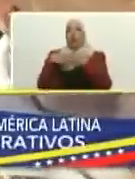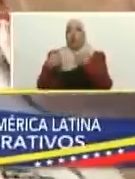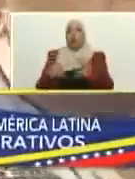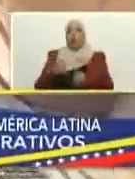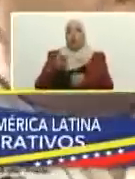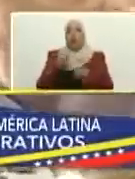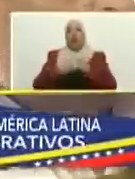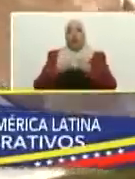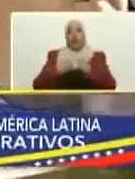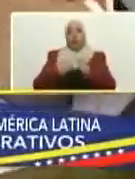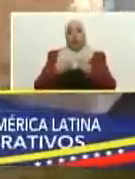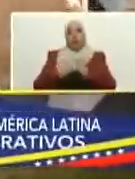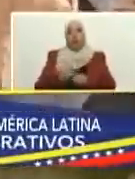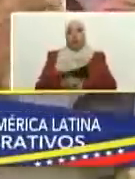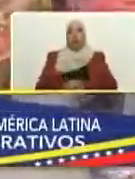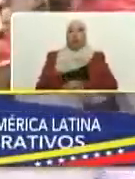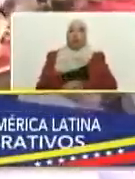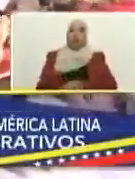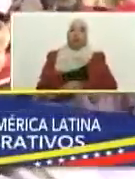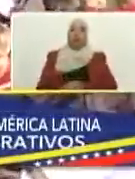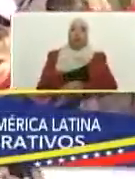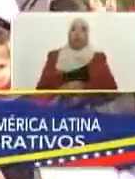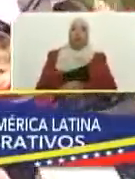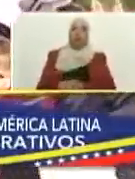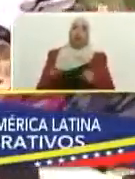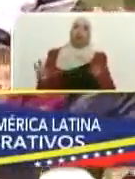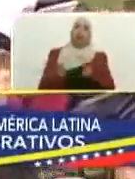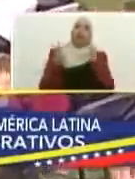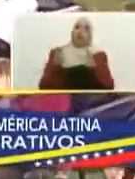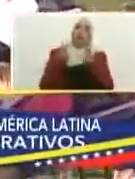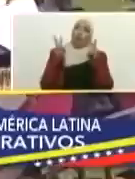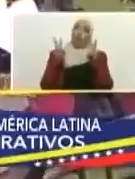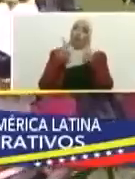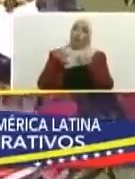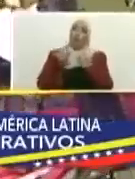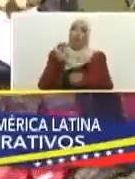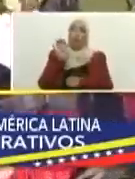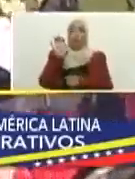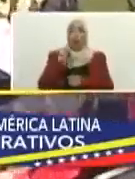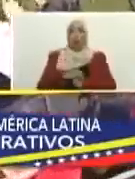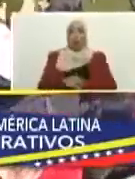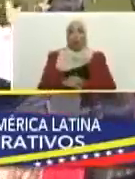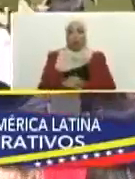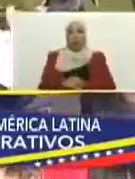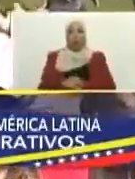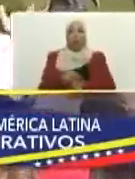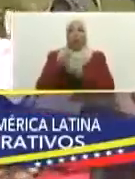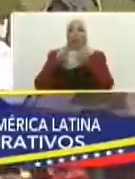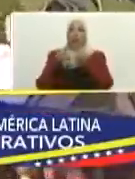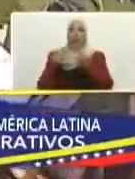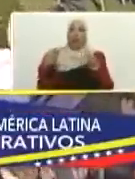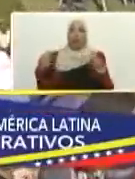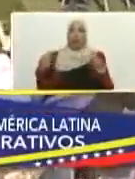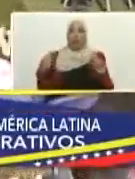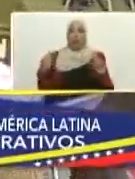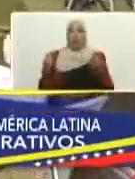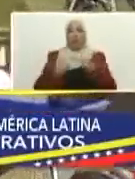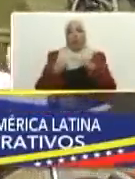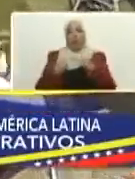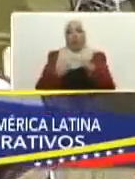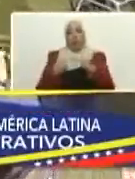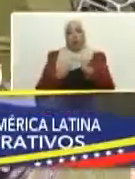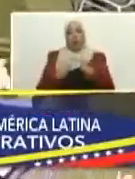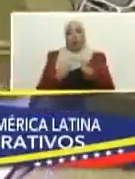tocado vivir. De la victoria de la patria, de la paz, de la vida.